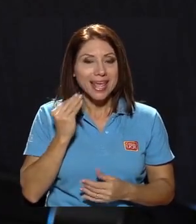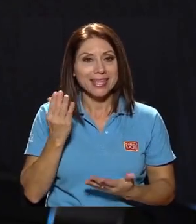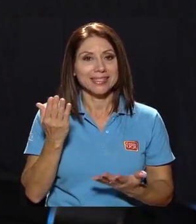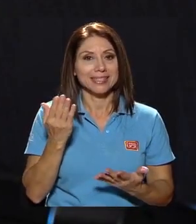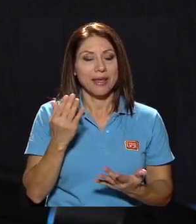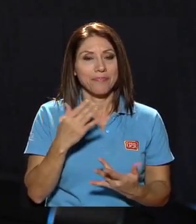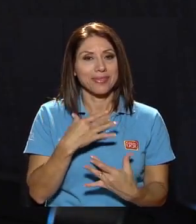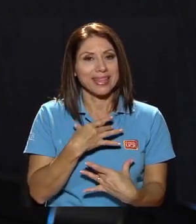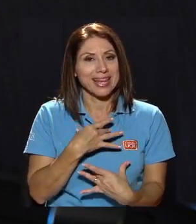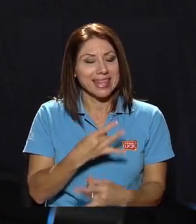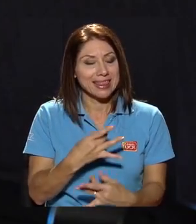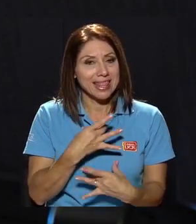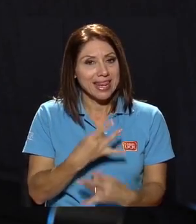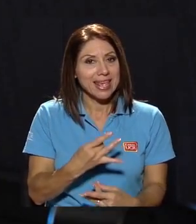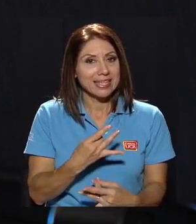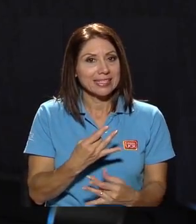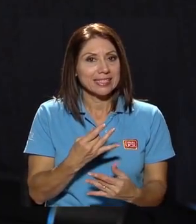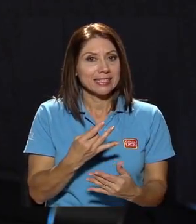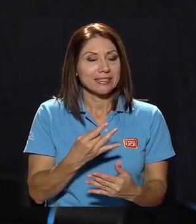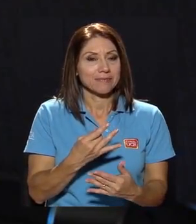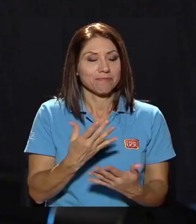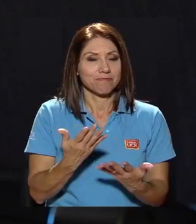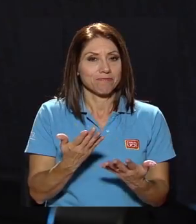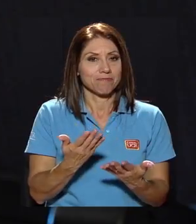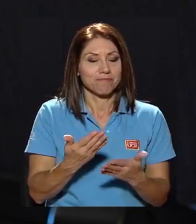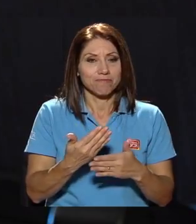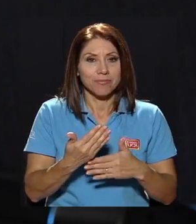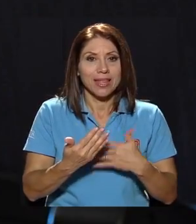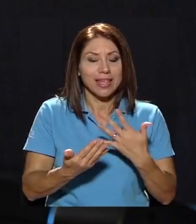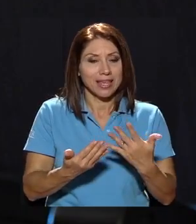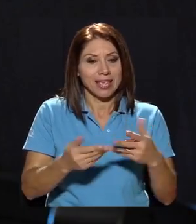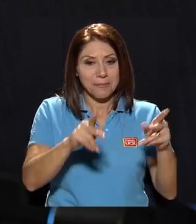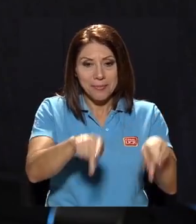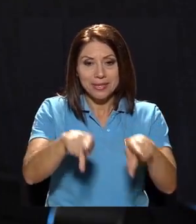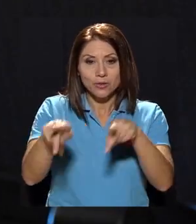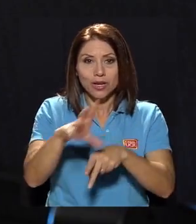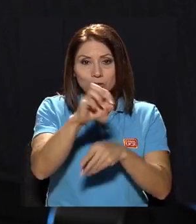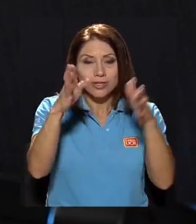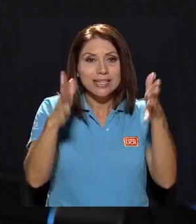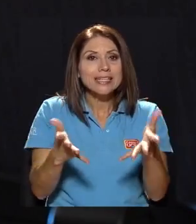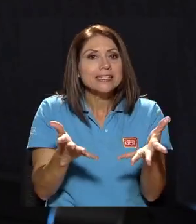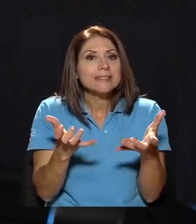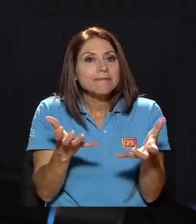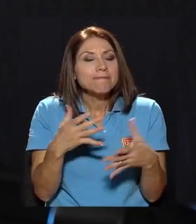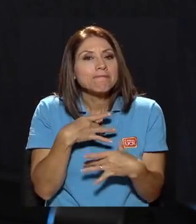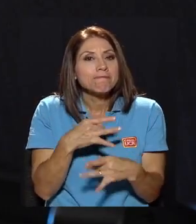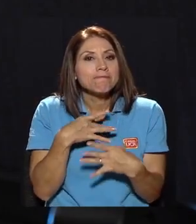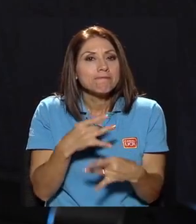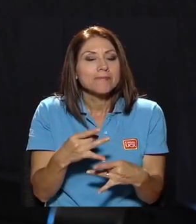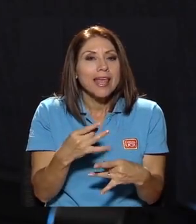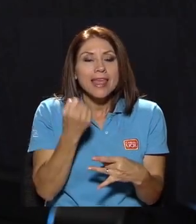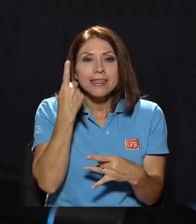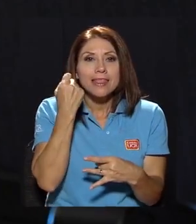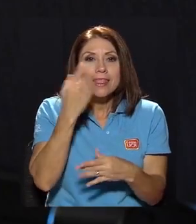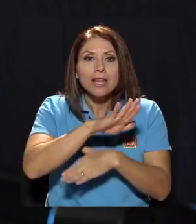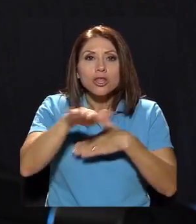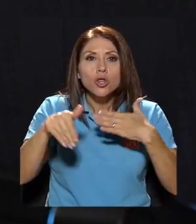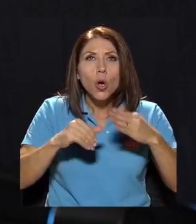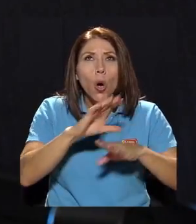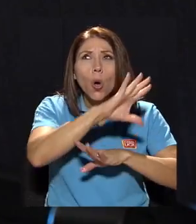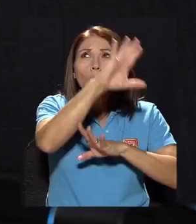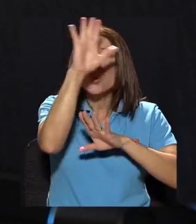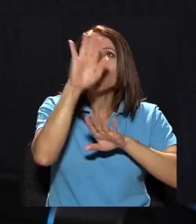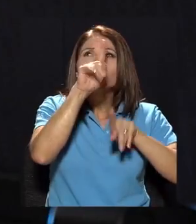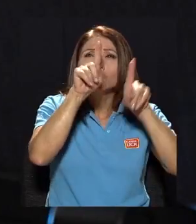del interés tan creciente de un costarricense en entender todos los fenómenos astronómicos observables o